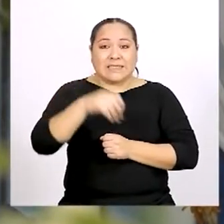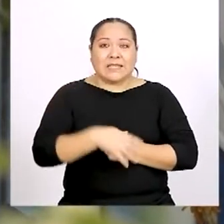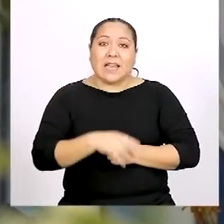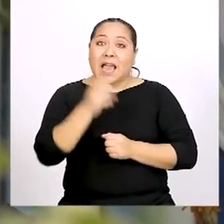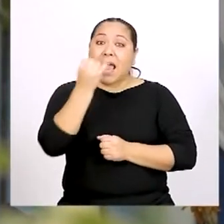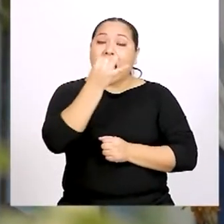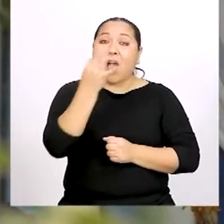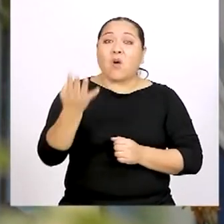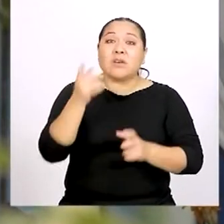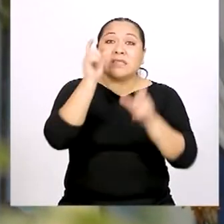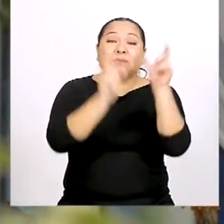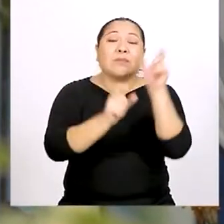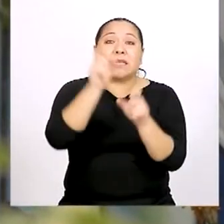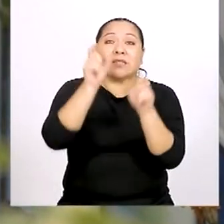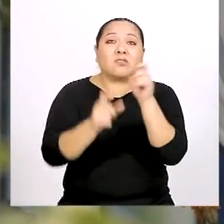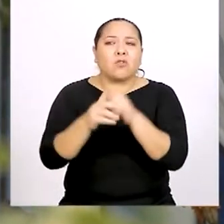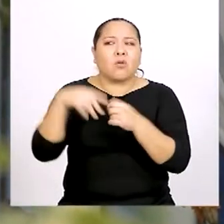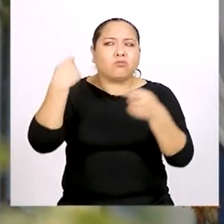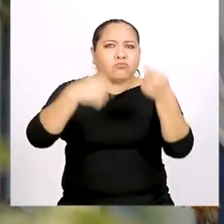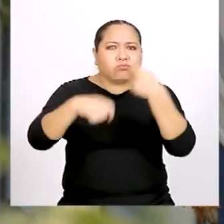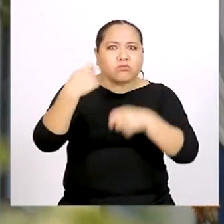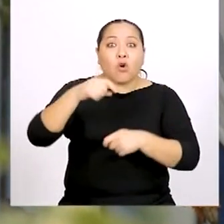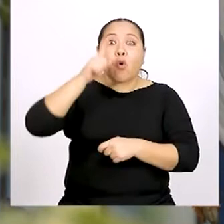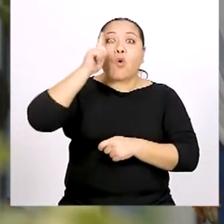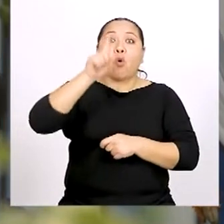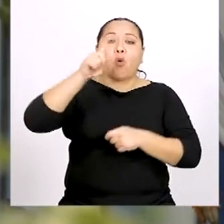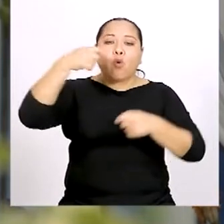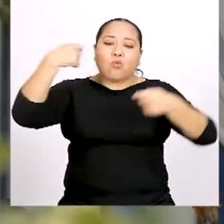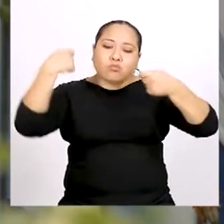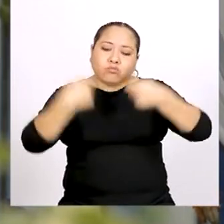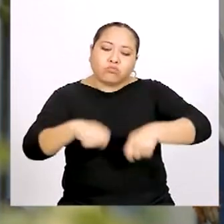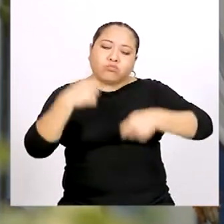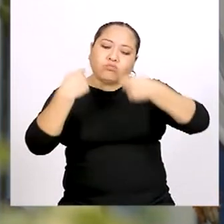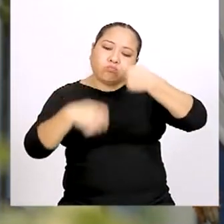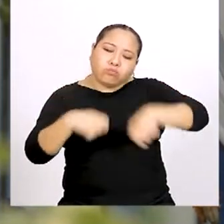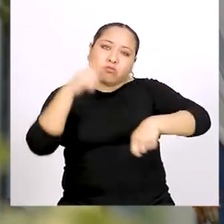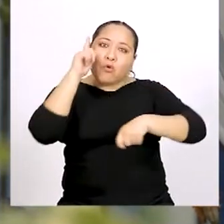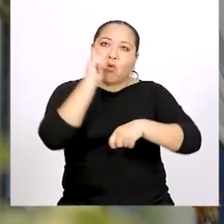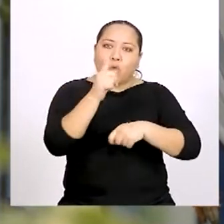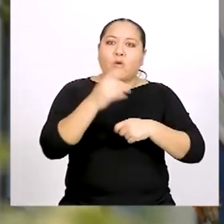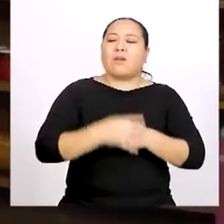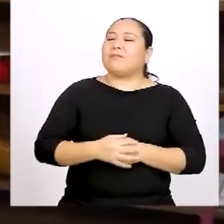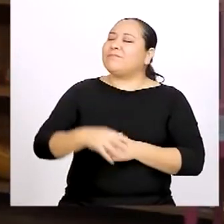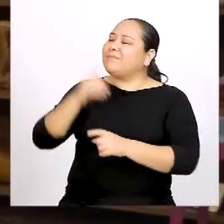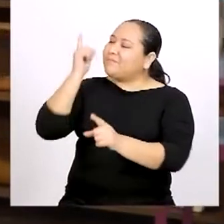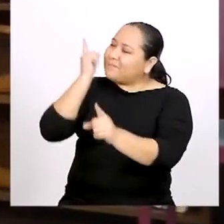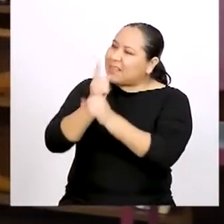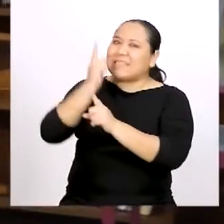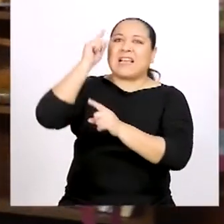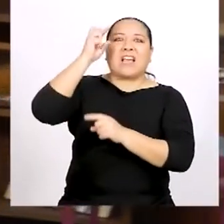¡Sí! Y algunas personas tocan un solo tambor. ¡Exacto,